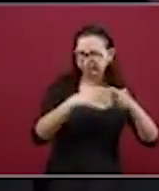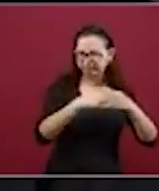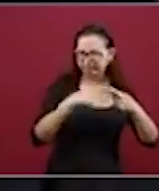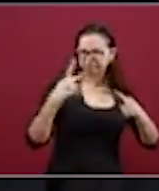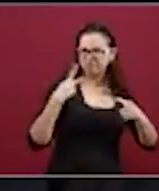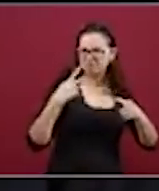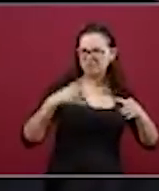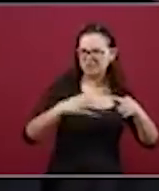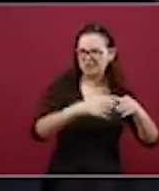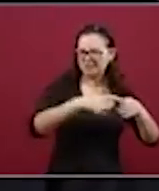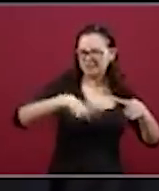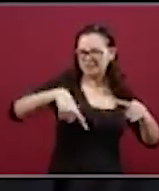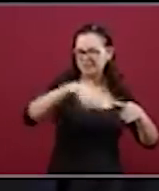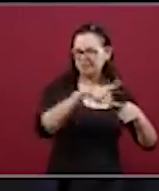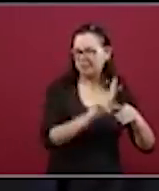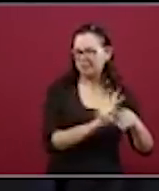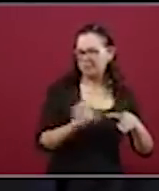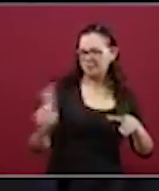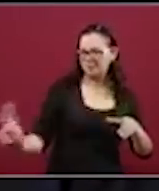otro de los casos.